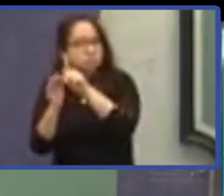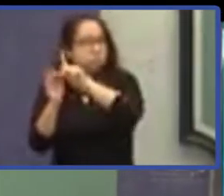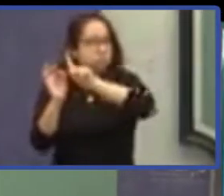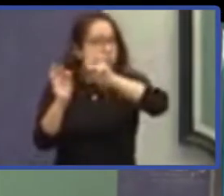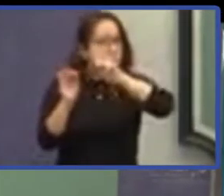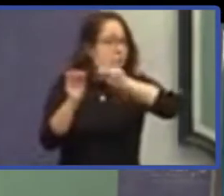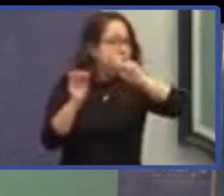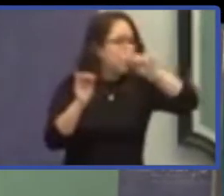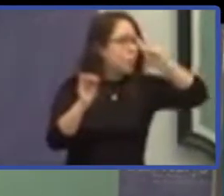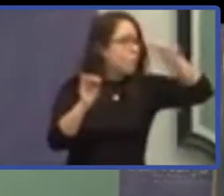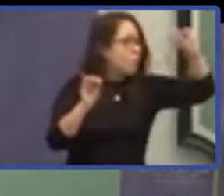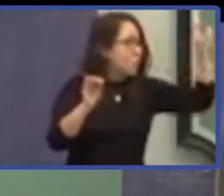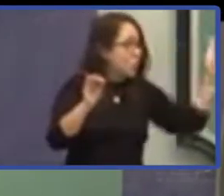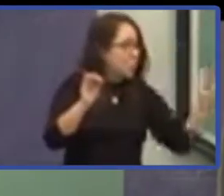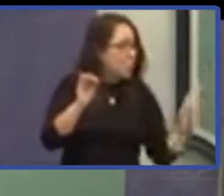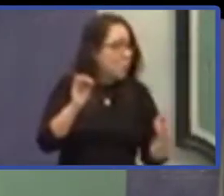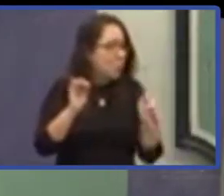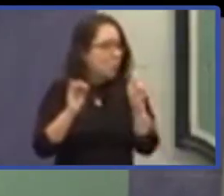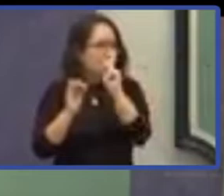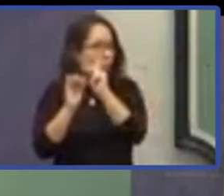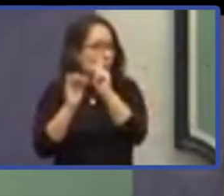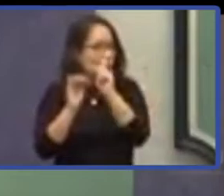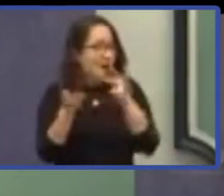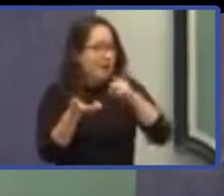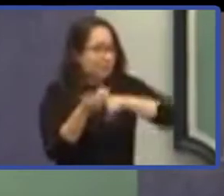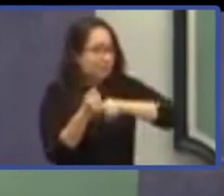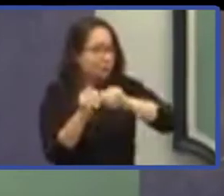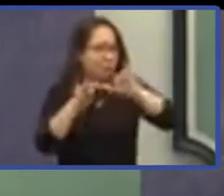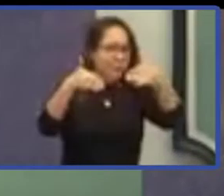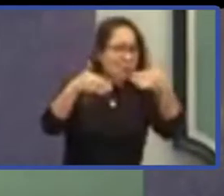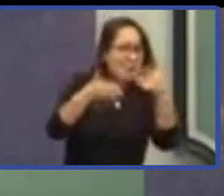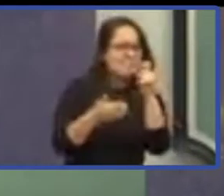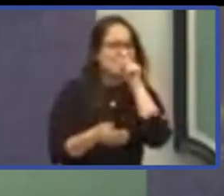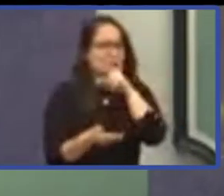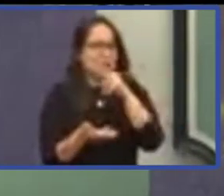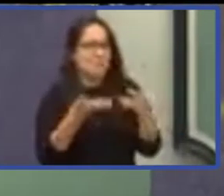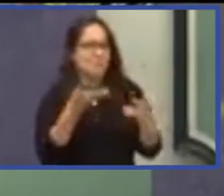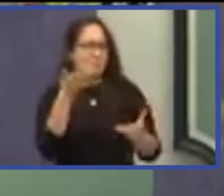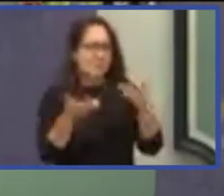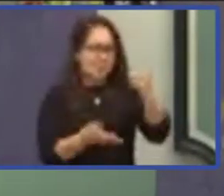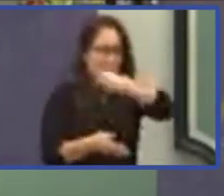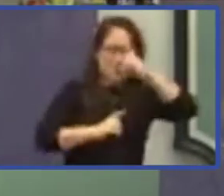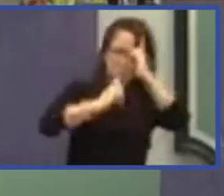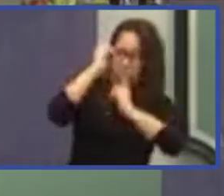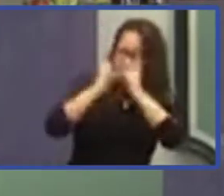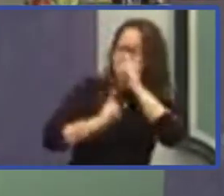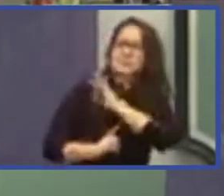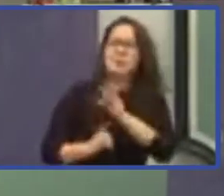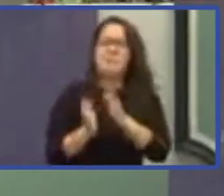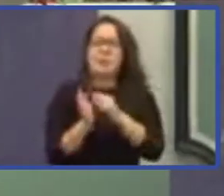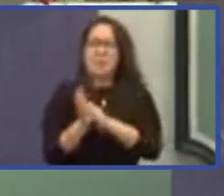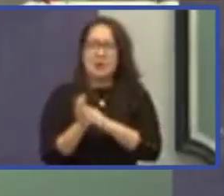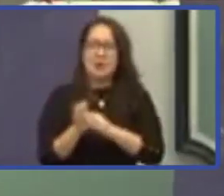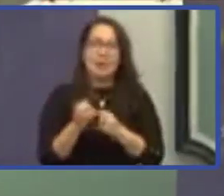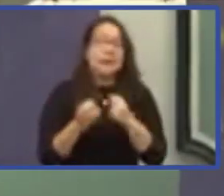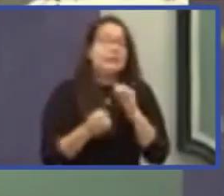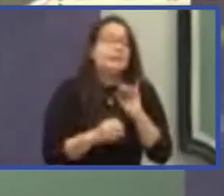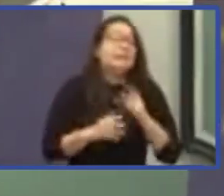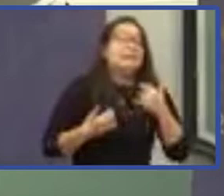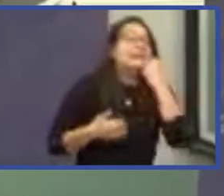si alguien tiene un papel lo podemos hacer ahorita si les queda duda iba a traer una cartulina y se me olvidó